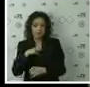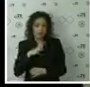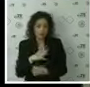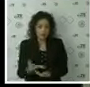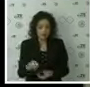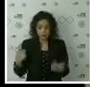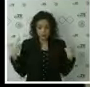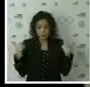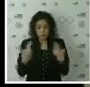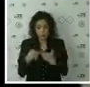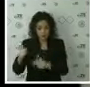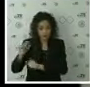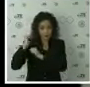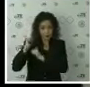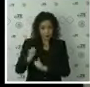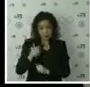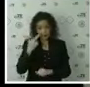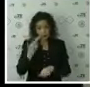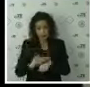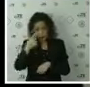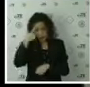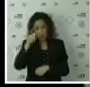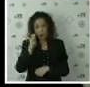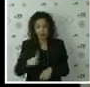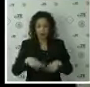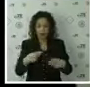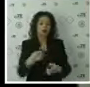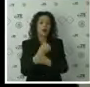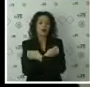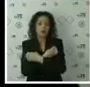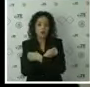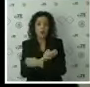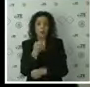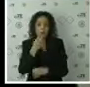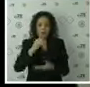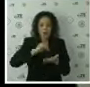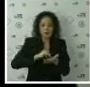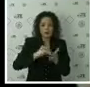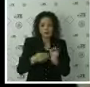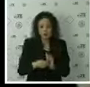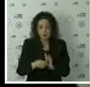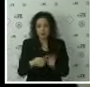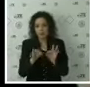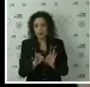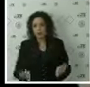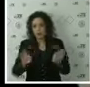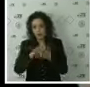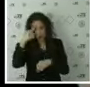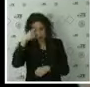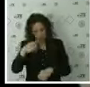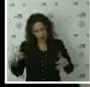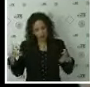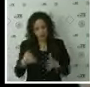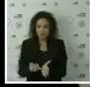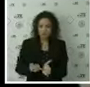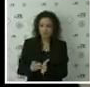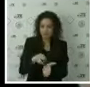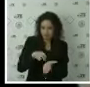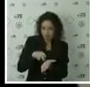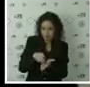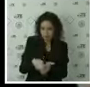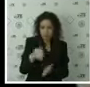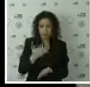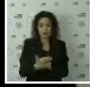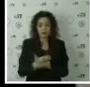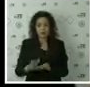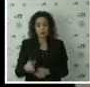los encargados de la labor de educar y para ello desarrollan las estrategias y medios para llevarlo a cabo. Además, la